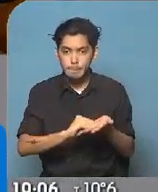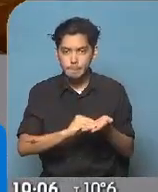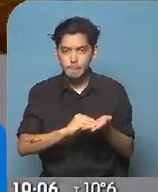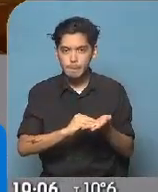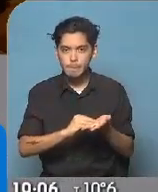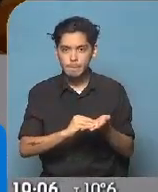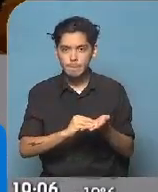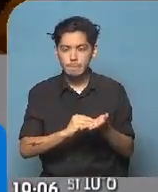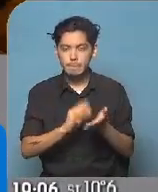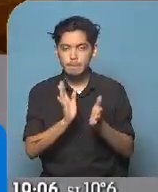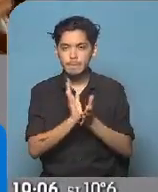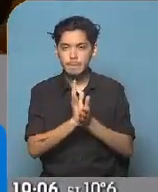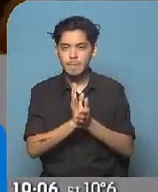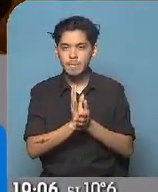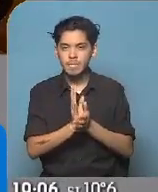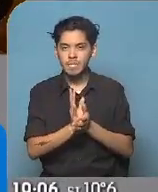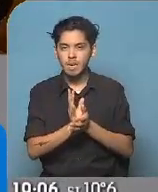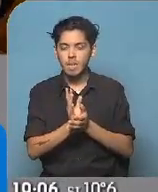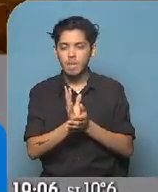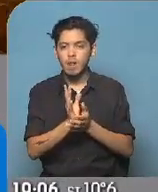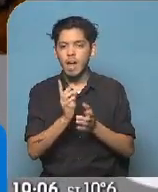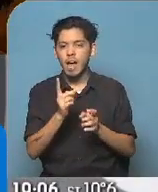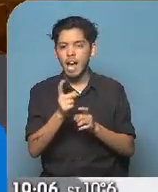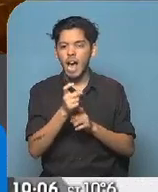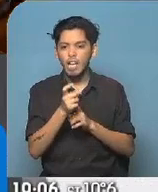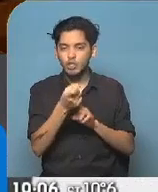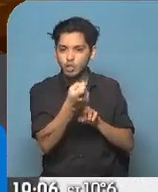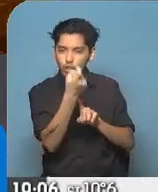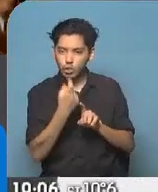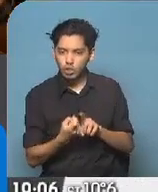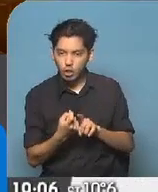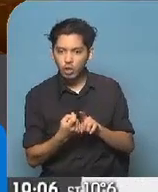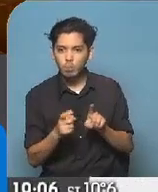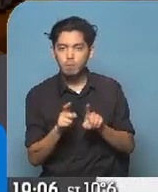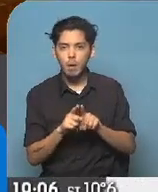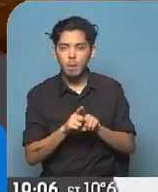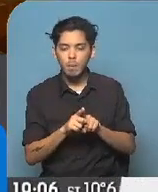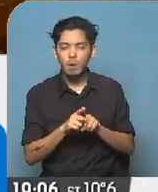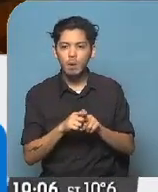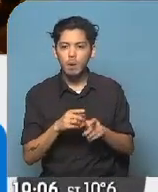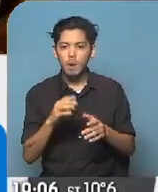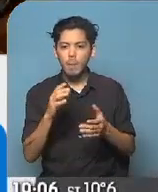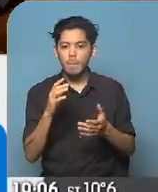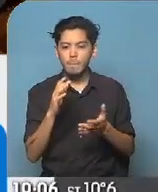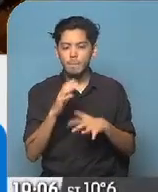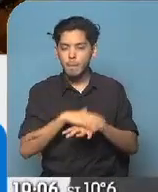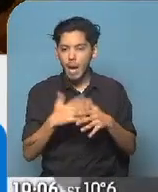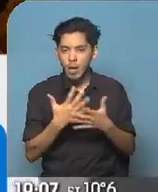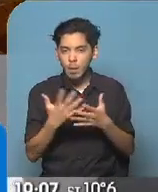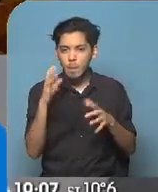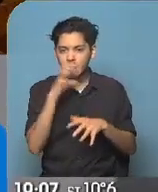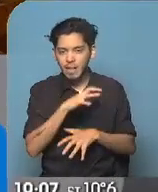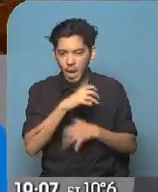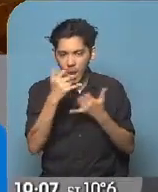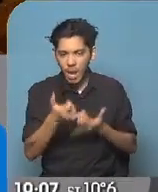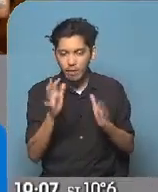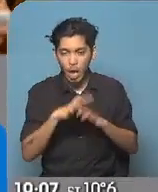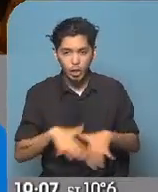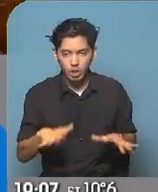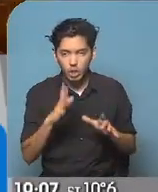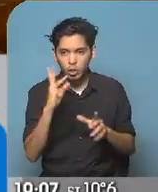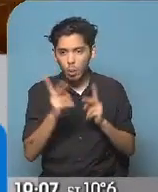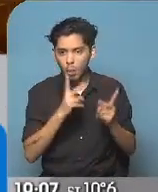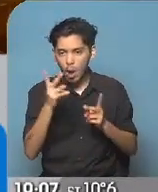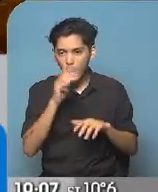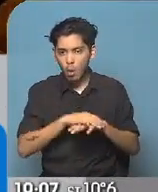gancho así dijo textualmente en esto van a tener las manos manchadas de sangre de los chicos realmente esto